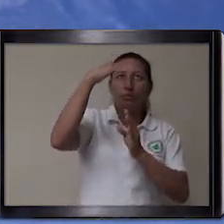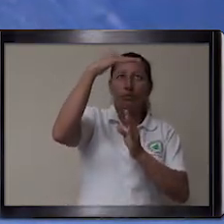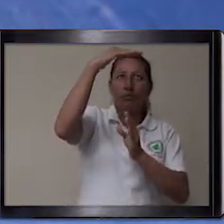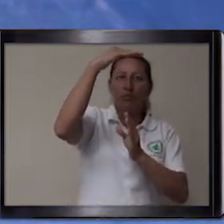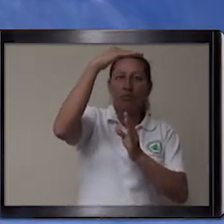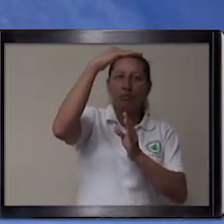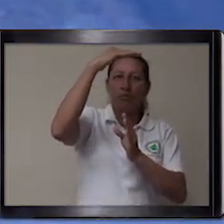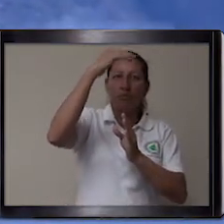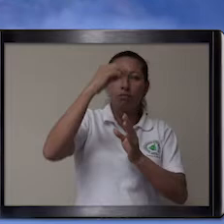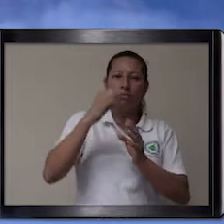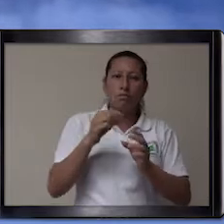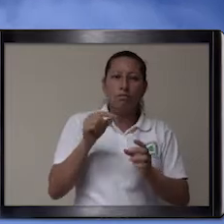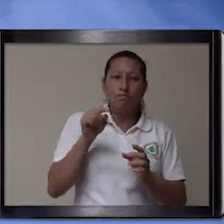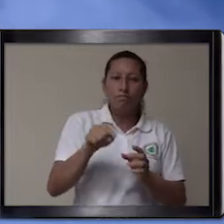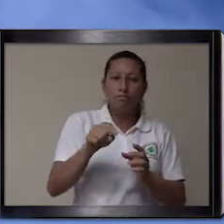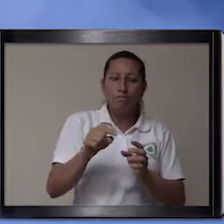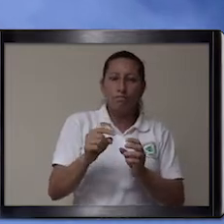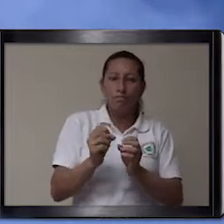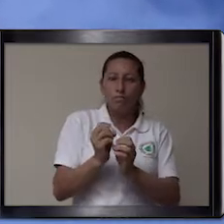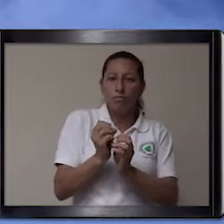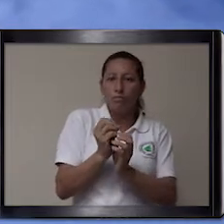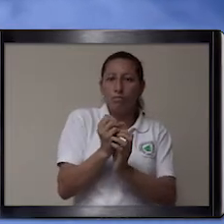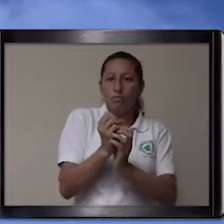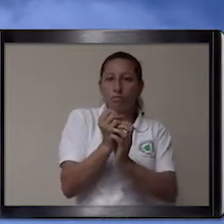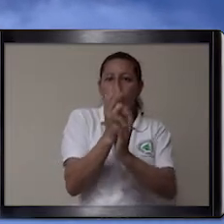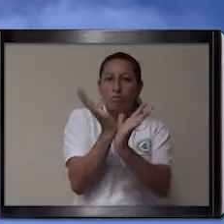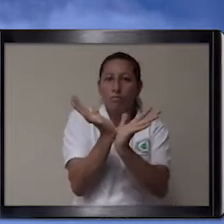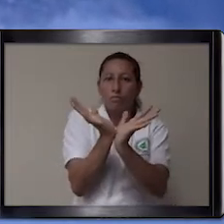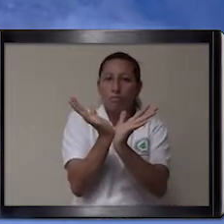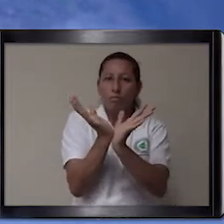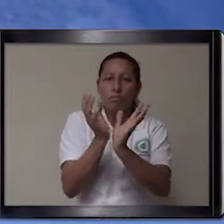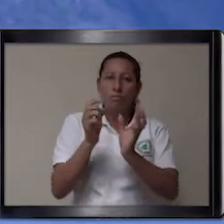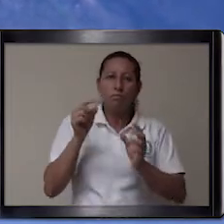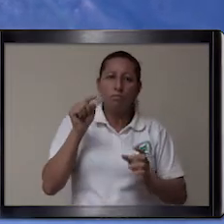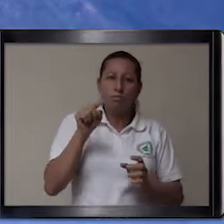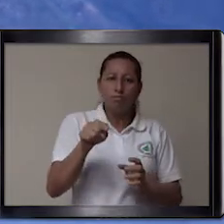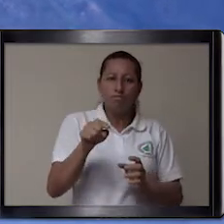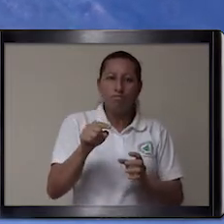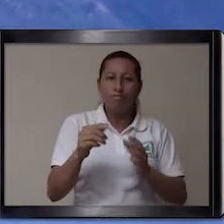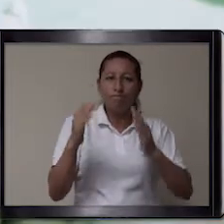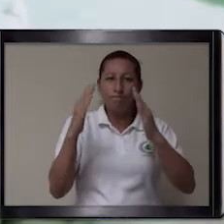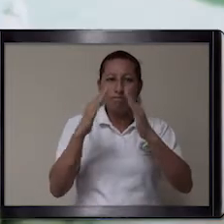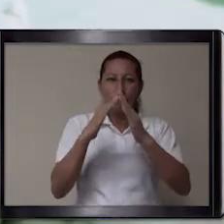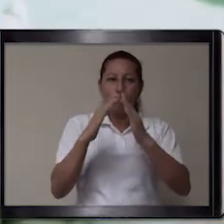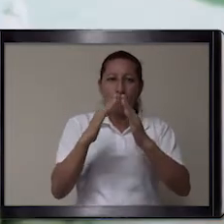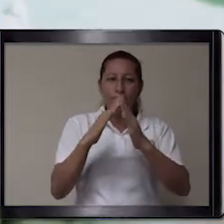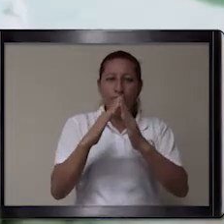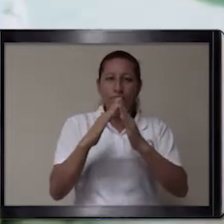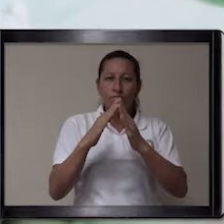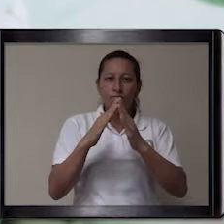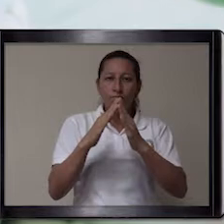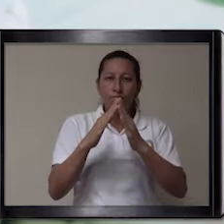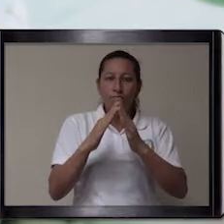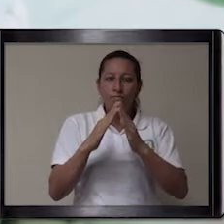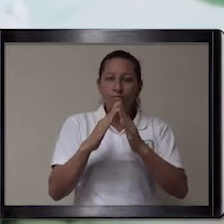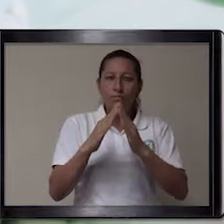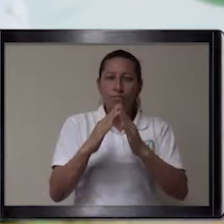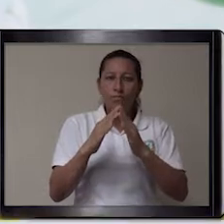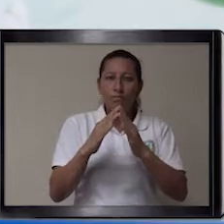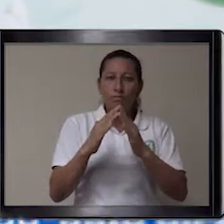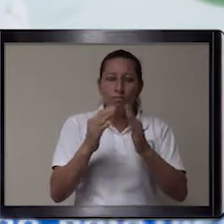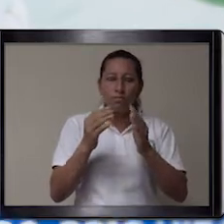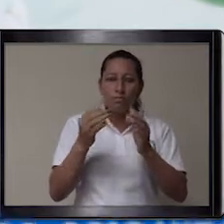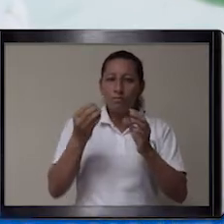que su base comporta, él se deforma. Y entonces ahí vamos a caer en